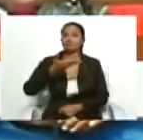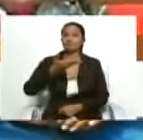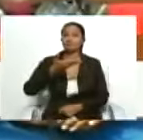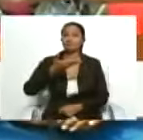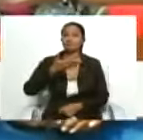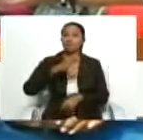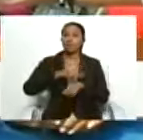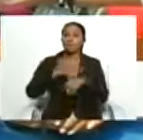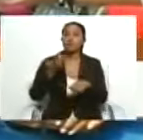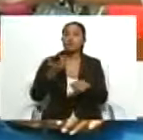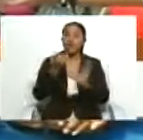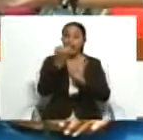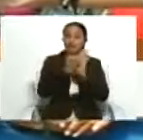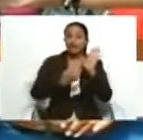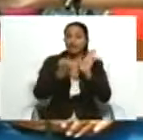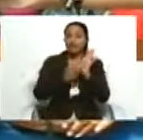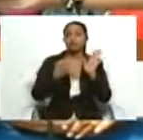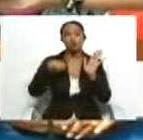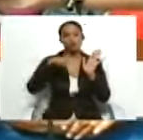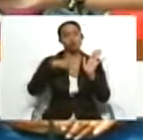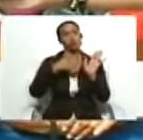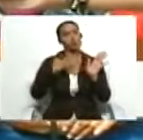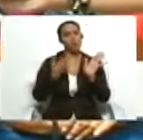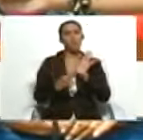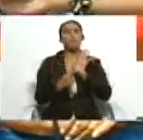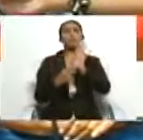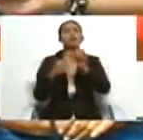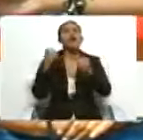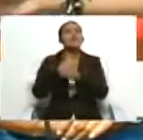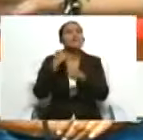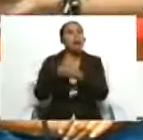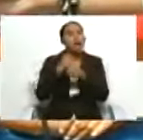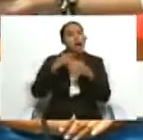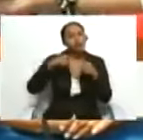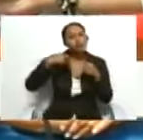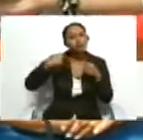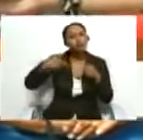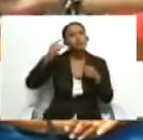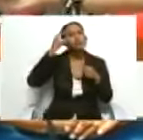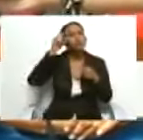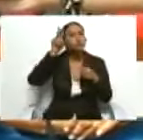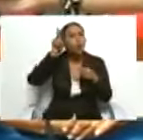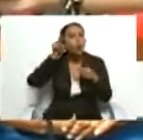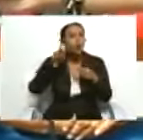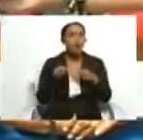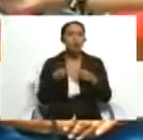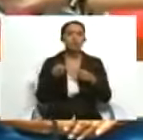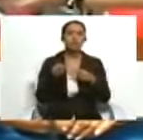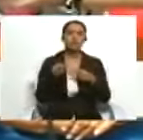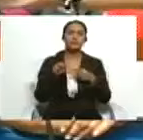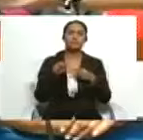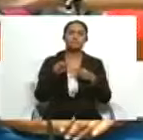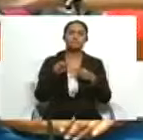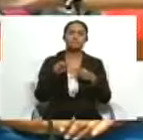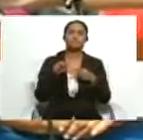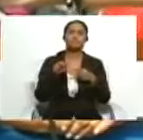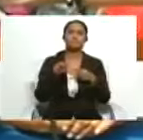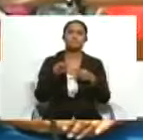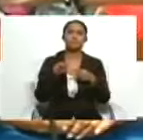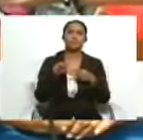se visualiza el trabajo que se está haciendo en día a día, que muchas veces no hay